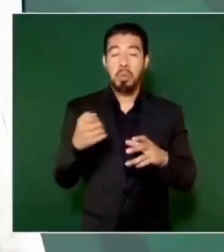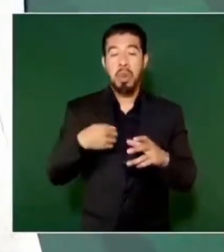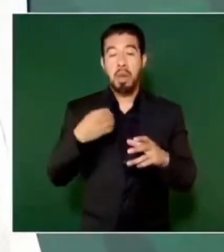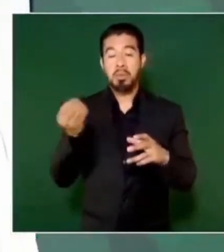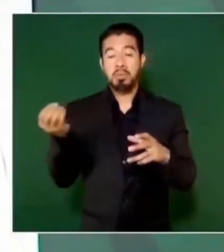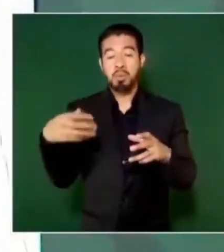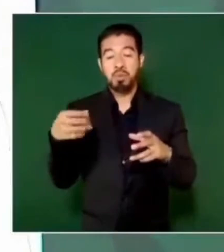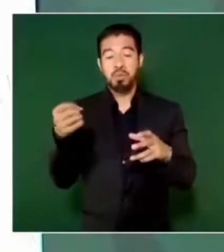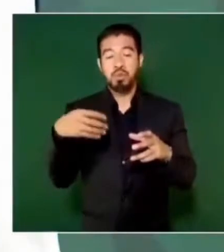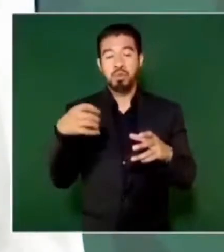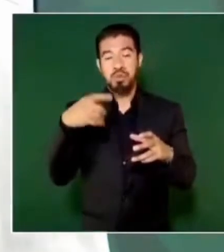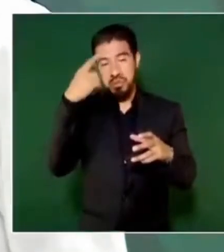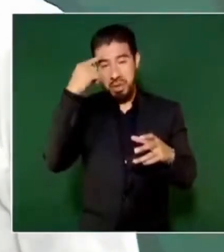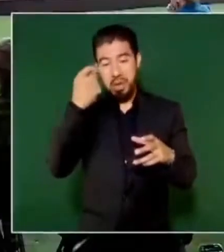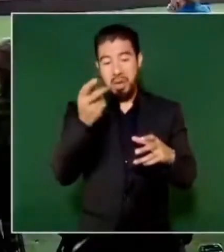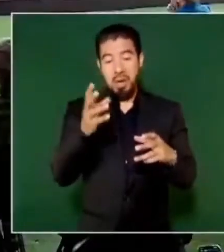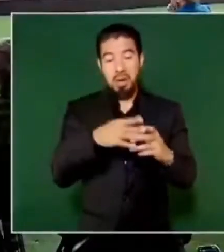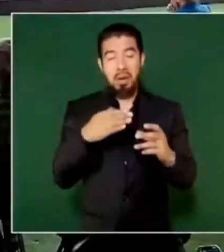potentado,